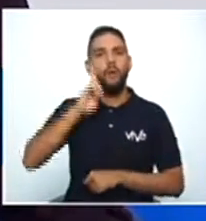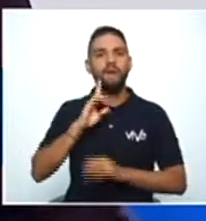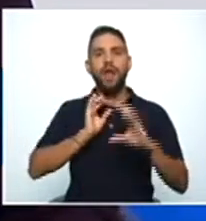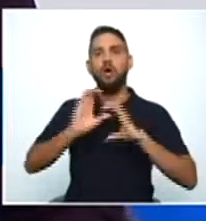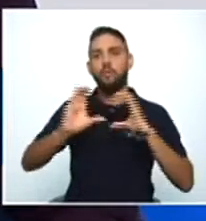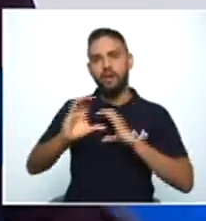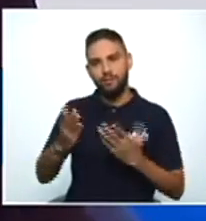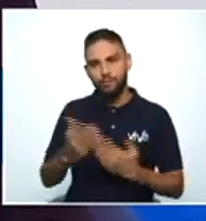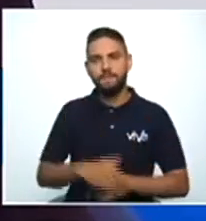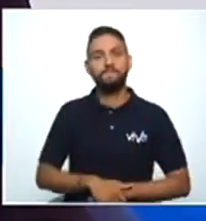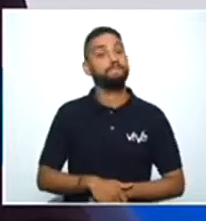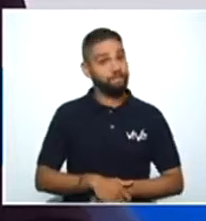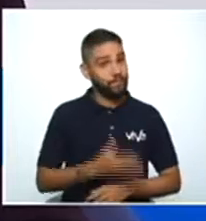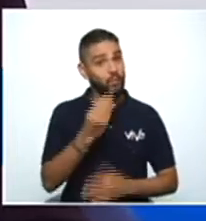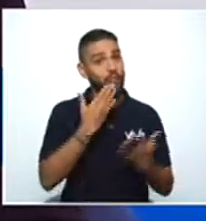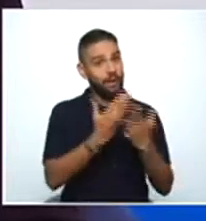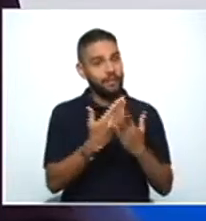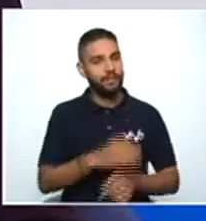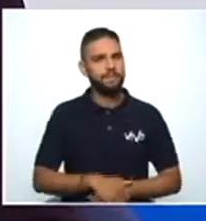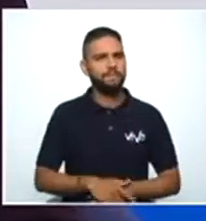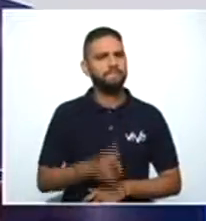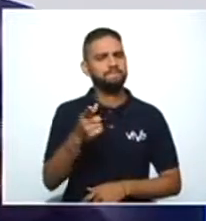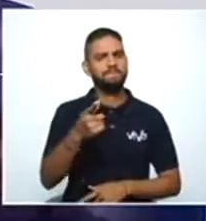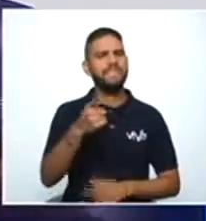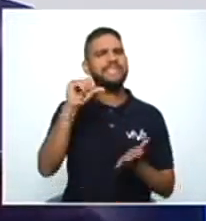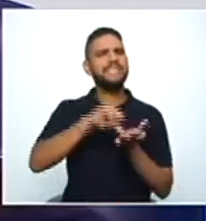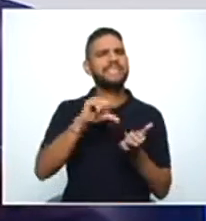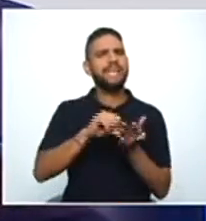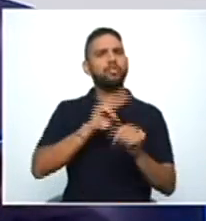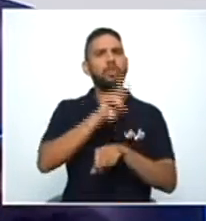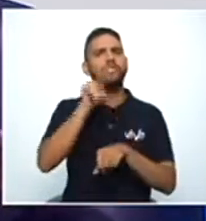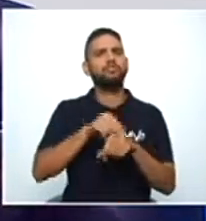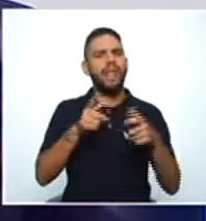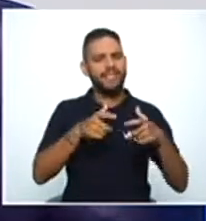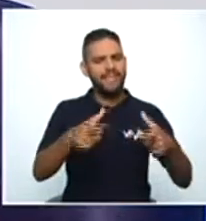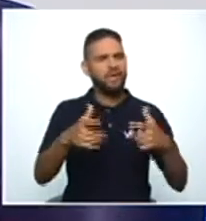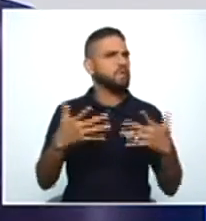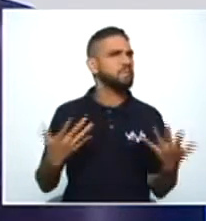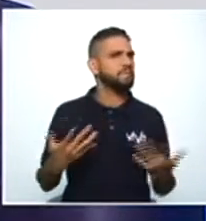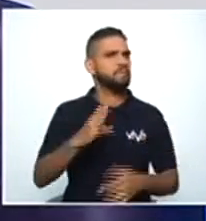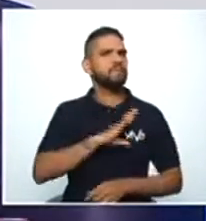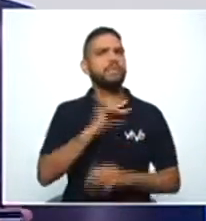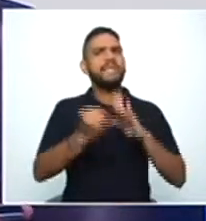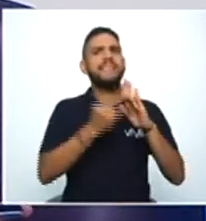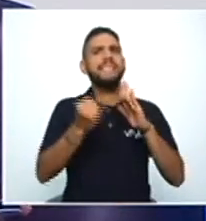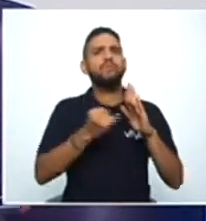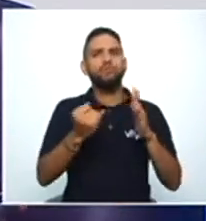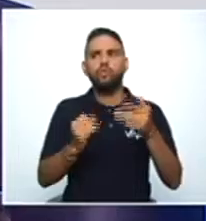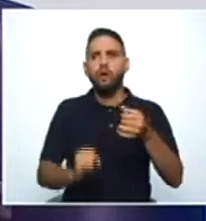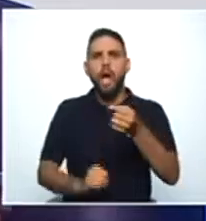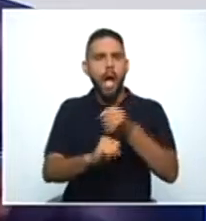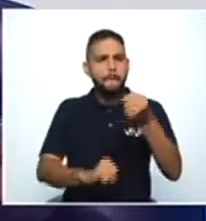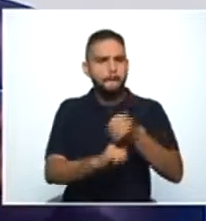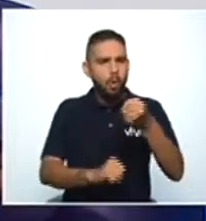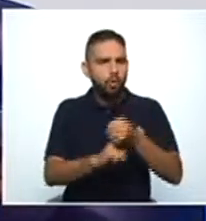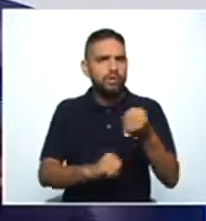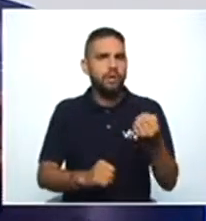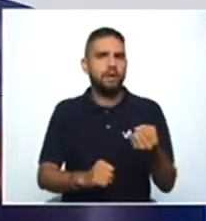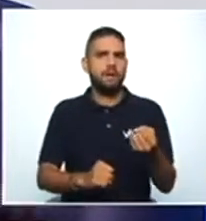de formación bueno muchas gracias mire el cendis es conocido popularmente por ser esa institución que lea que el apoyo a